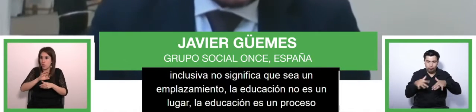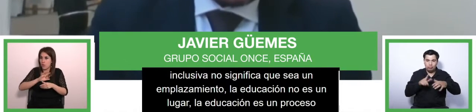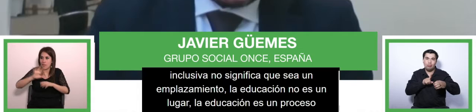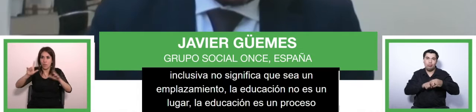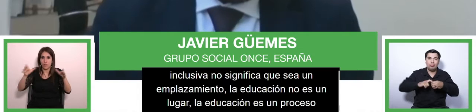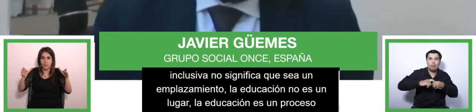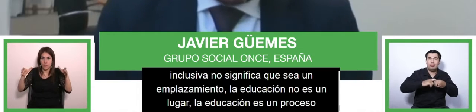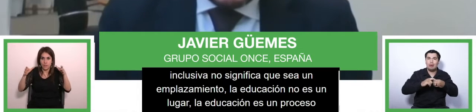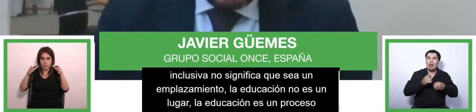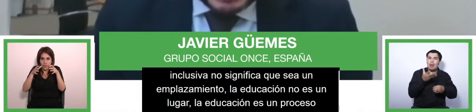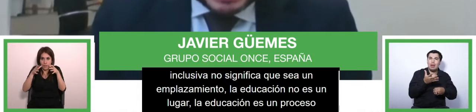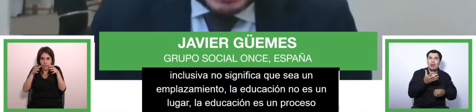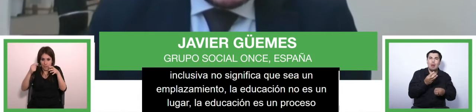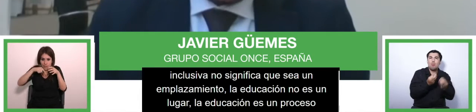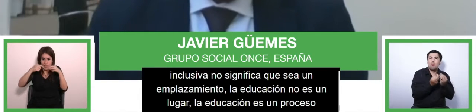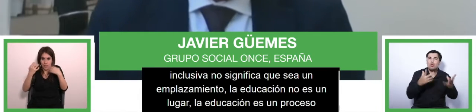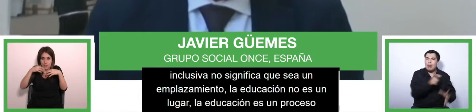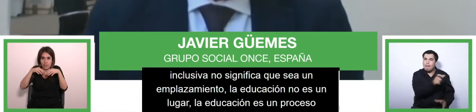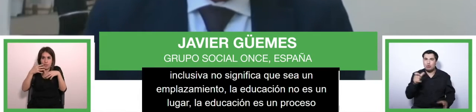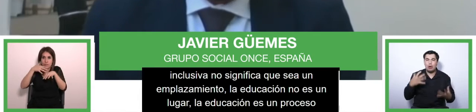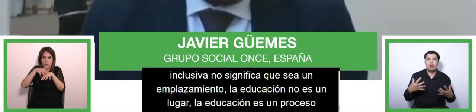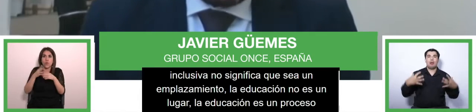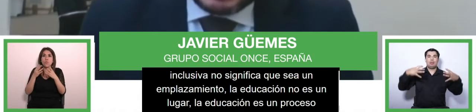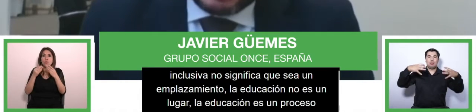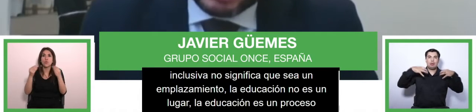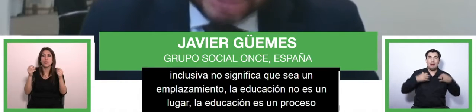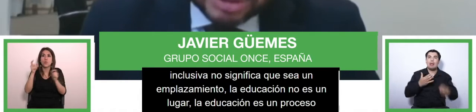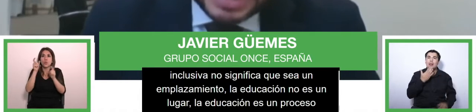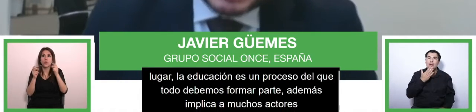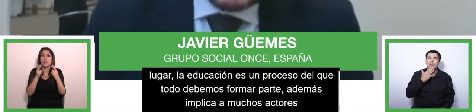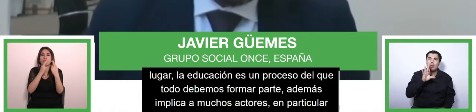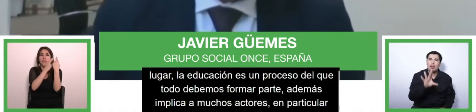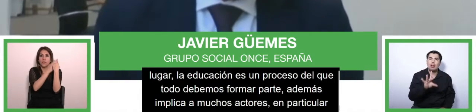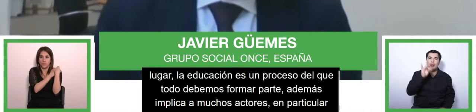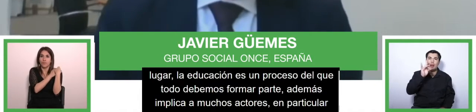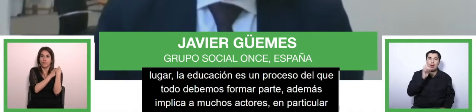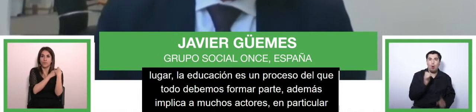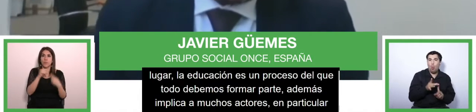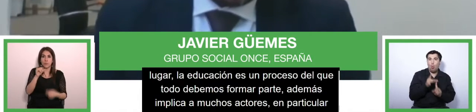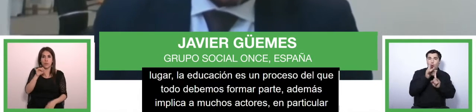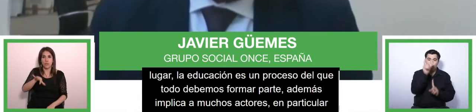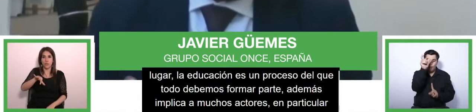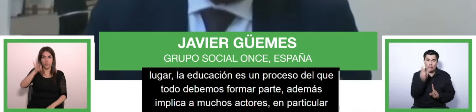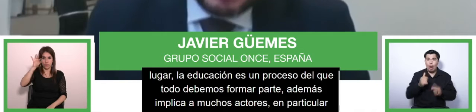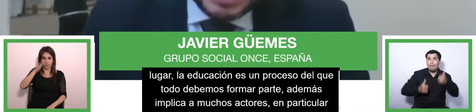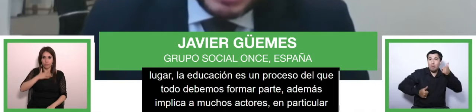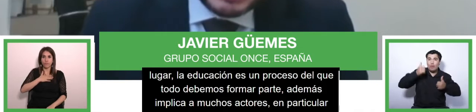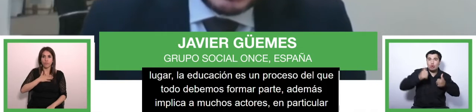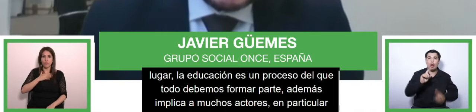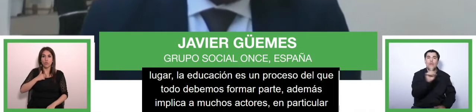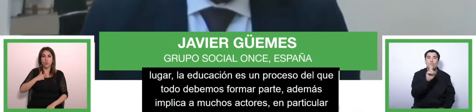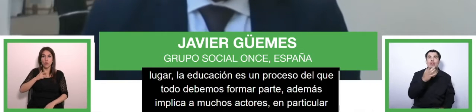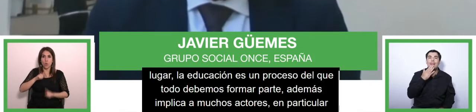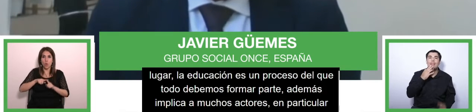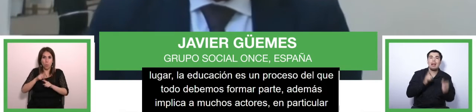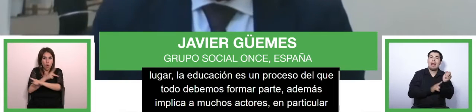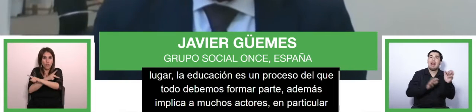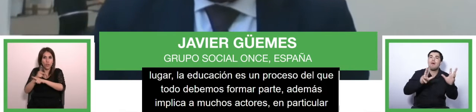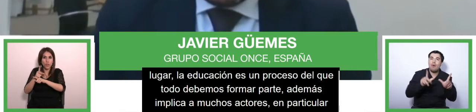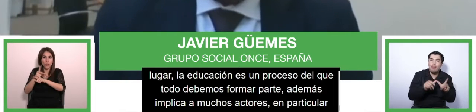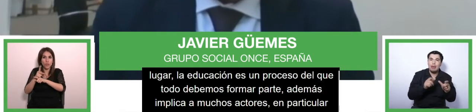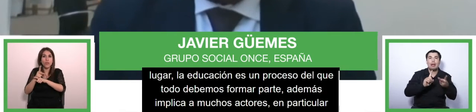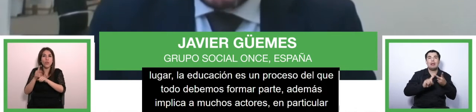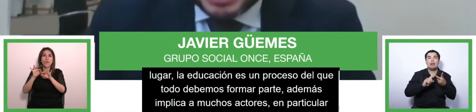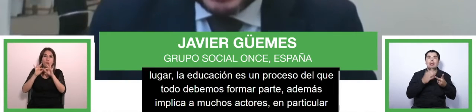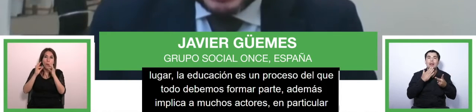muchos actores. Y en particular, destacar también no solamente a los profesionales, que son fundamentales, pero también las familias y la capacidad de